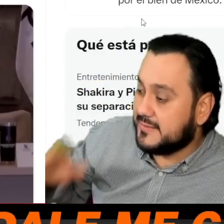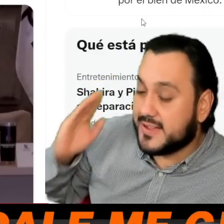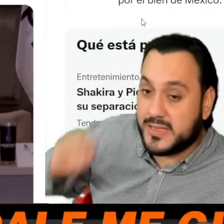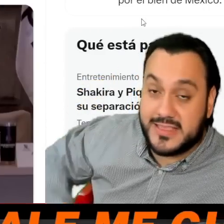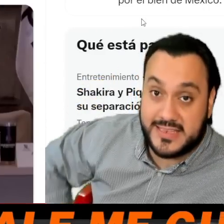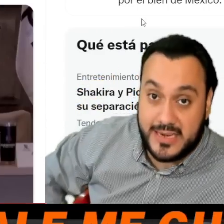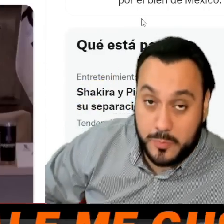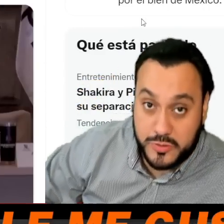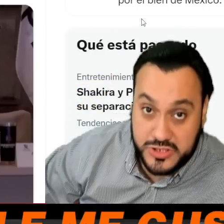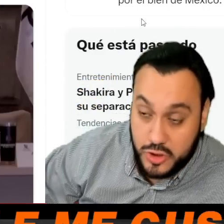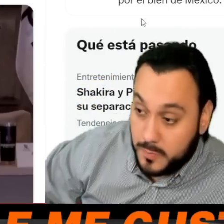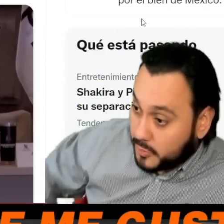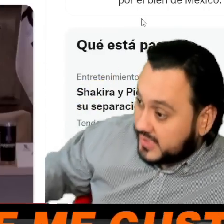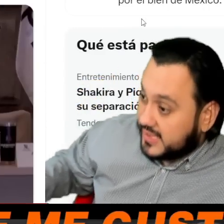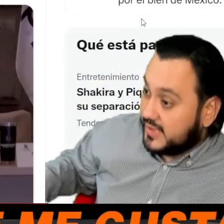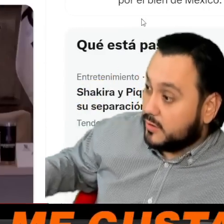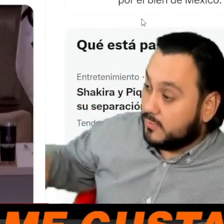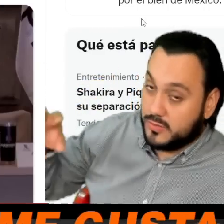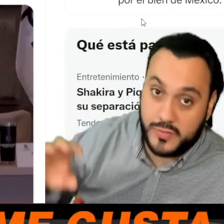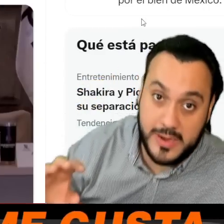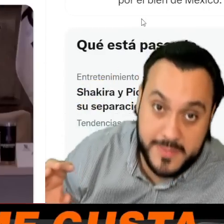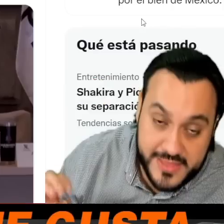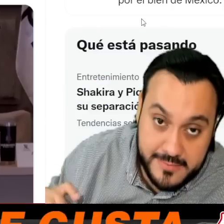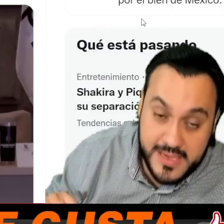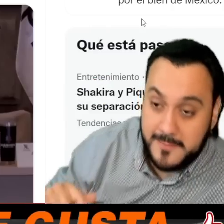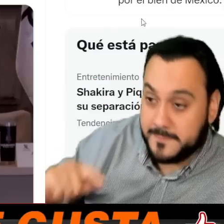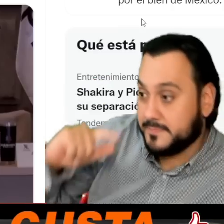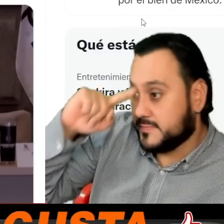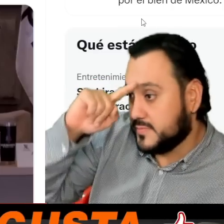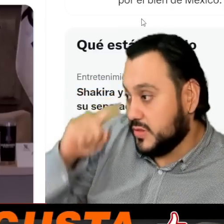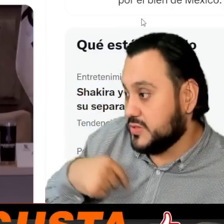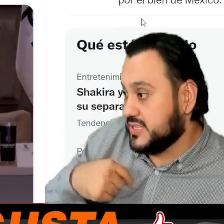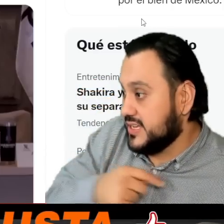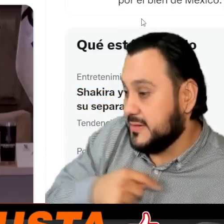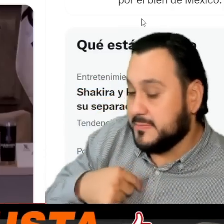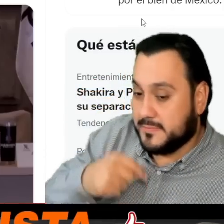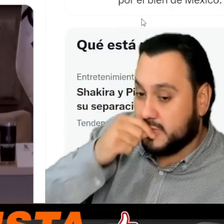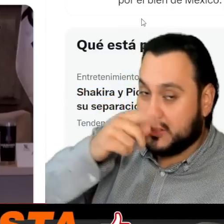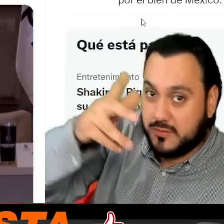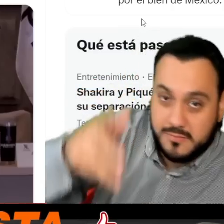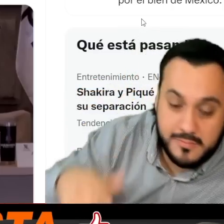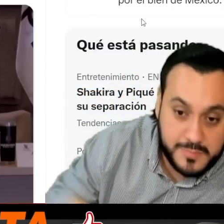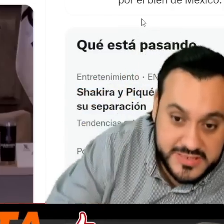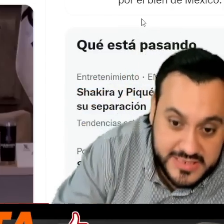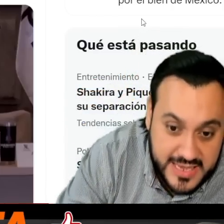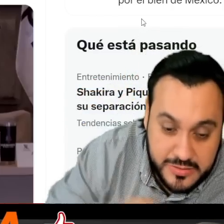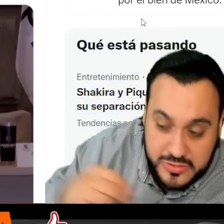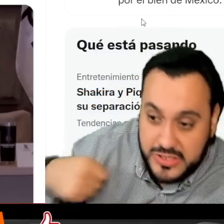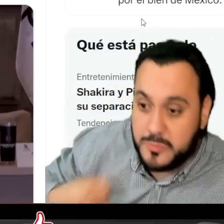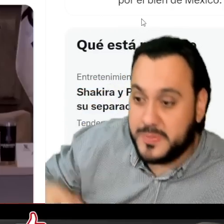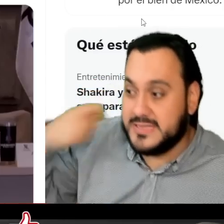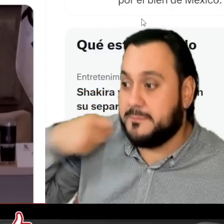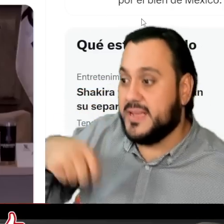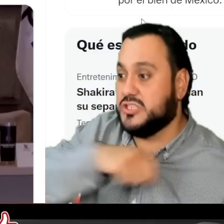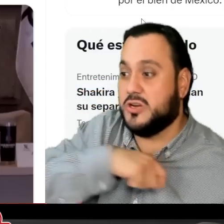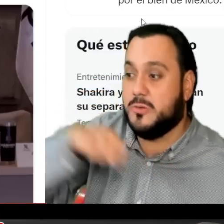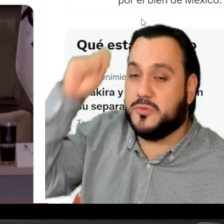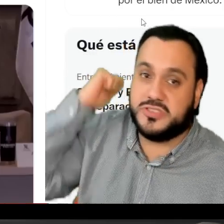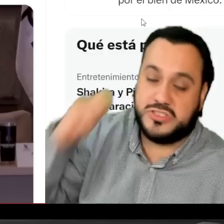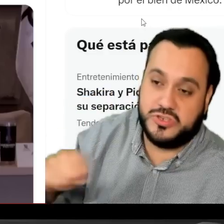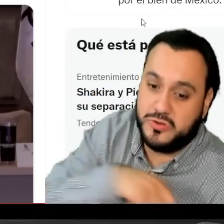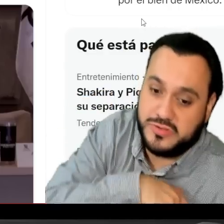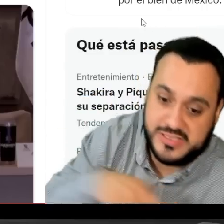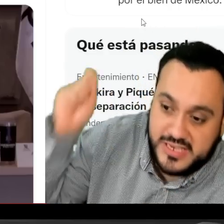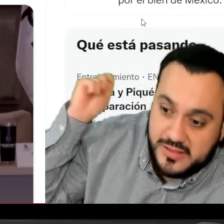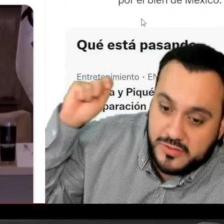narrativa que ahora tiene la oposición porque cuando fue la pandemia osa y persignándose golpes de pecho la